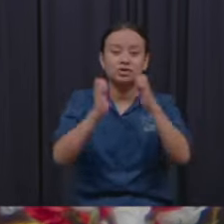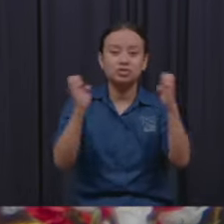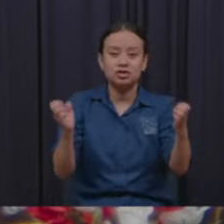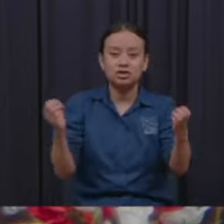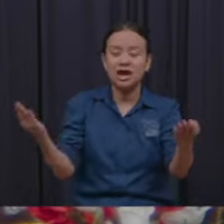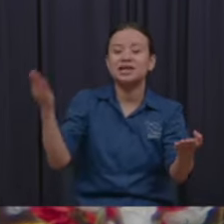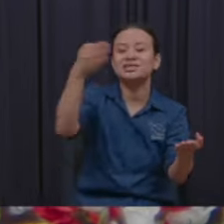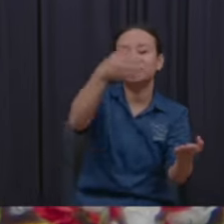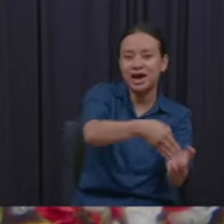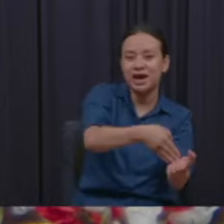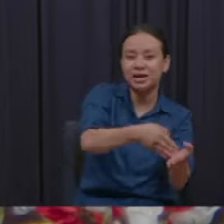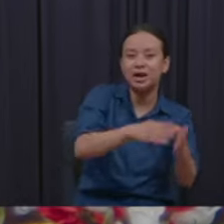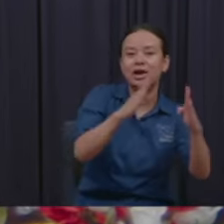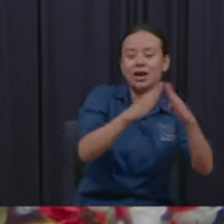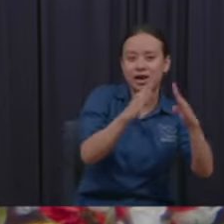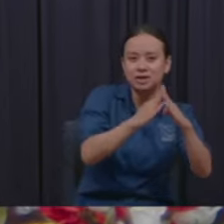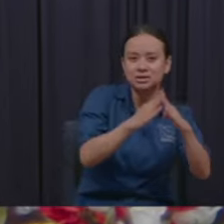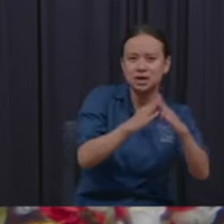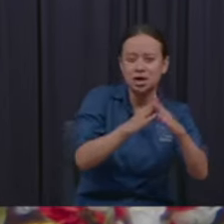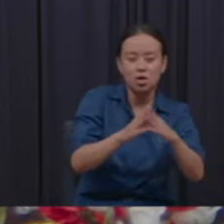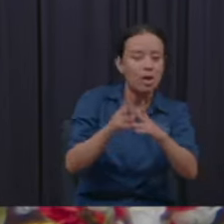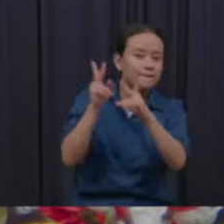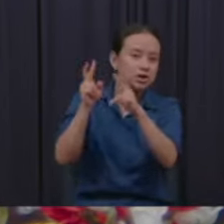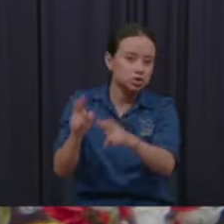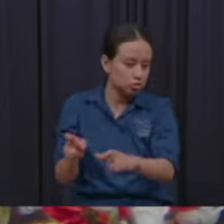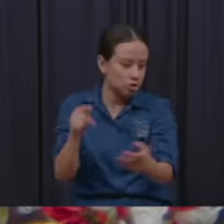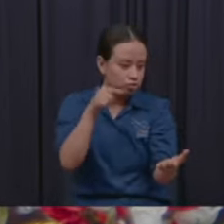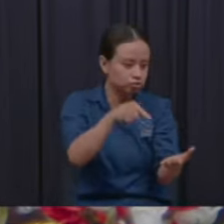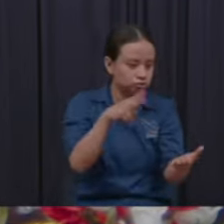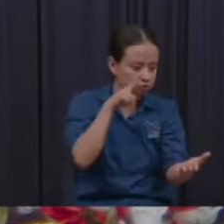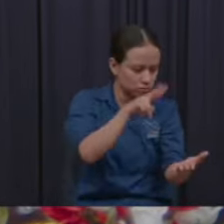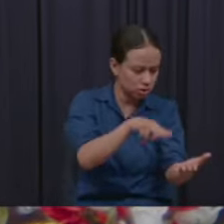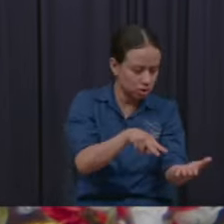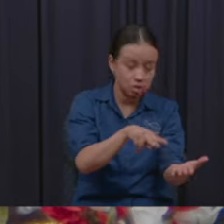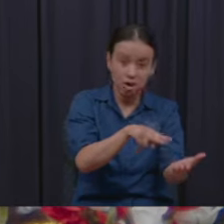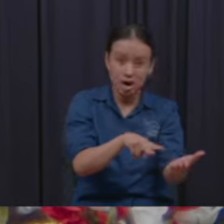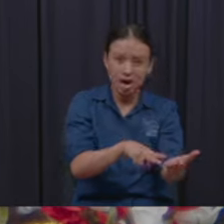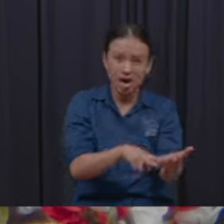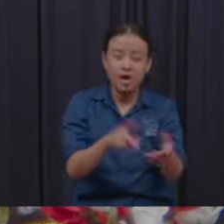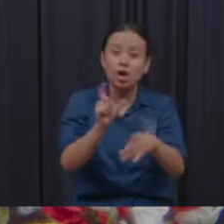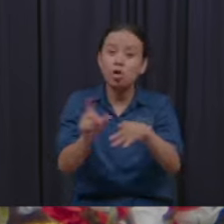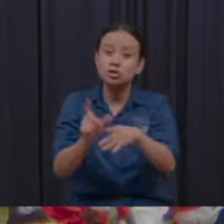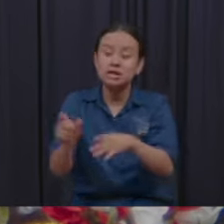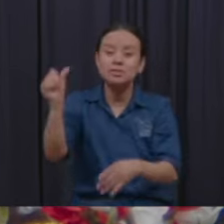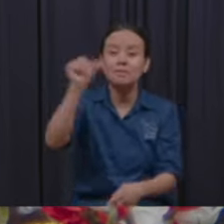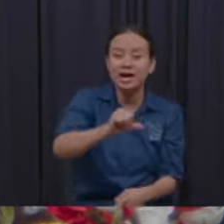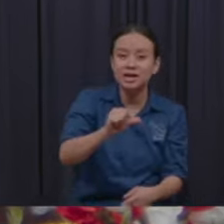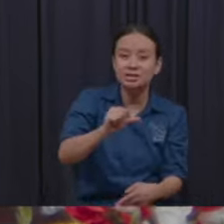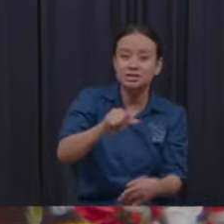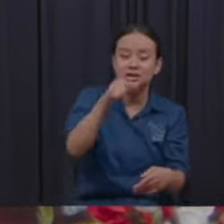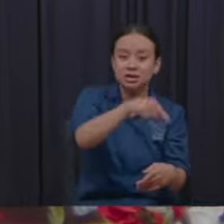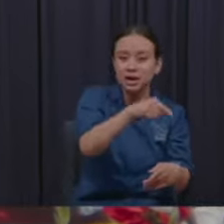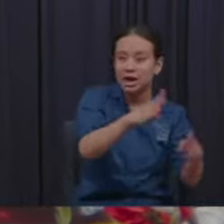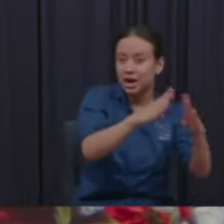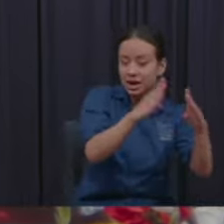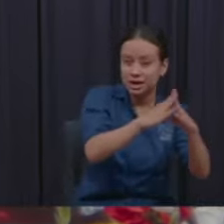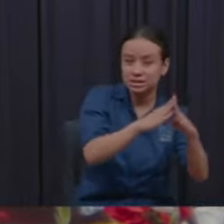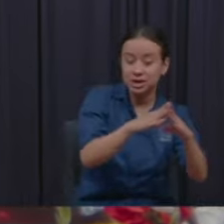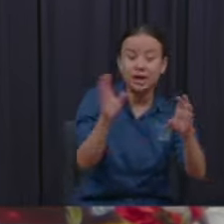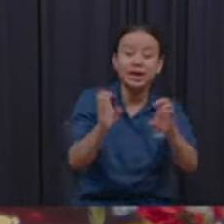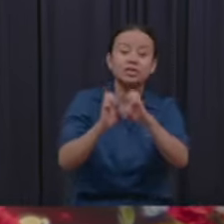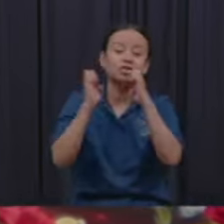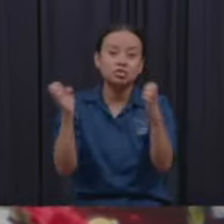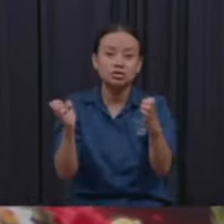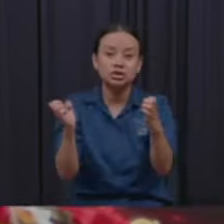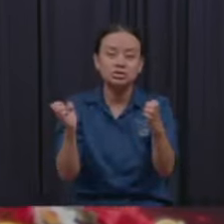casa, la persona notara que una plaga había aparecido en su casa. ¿Y qué ocurría?